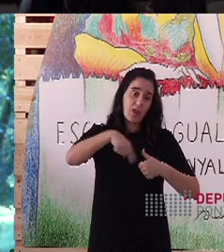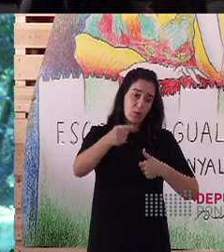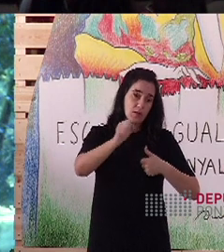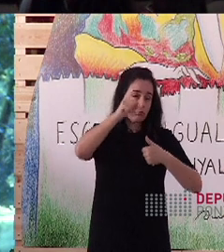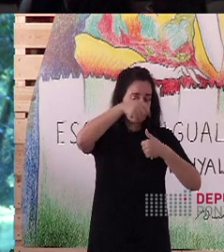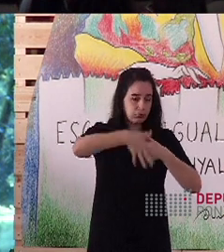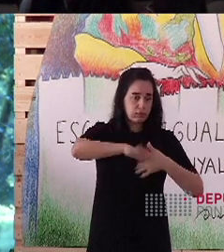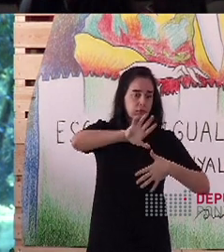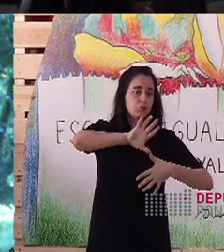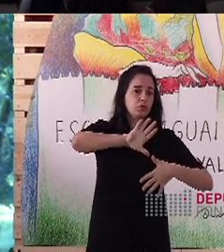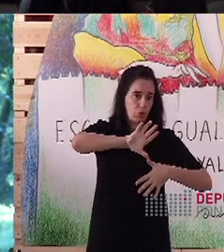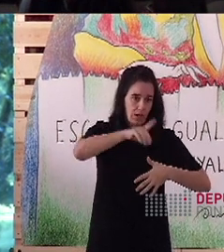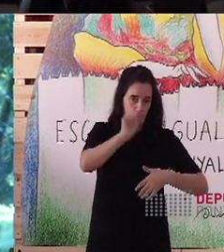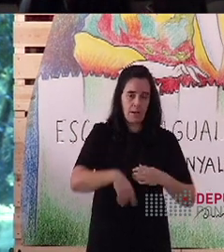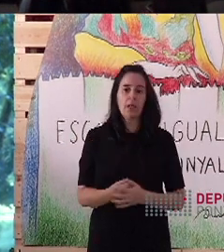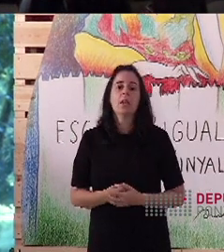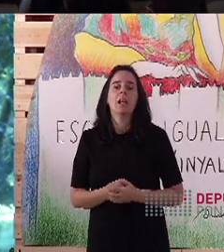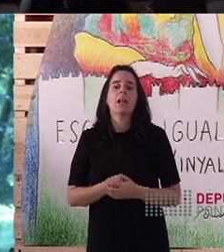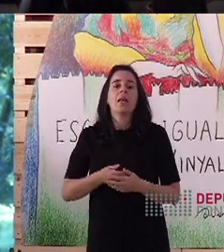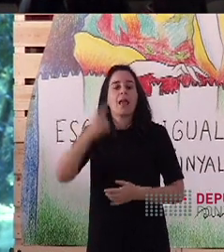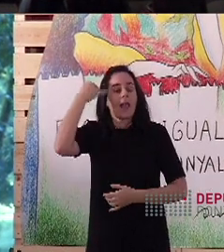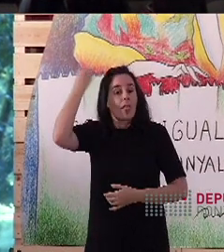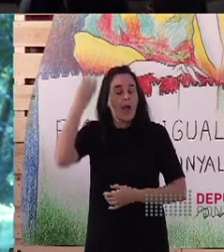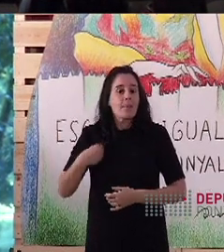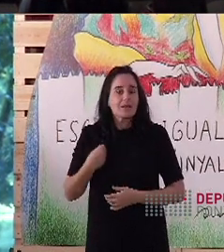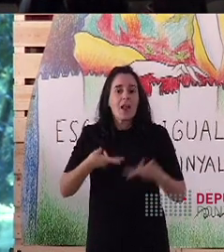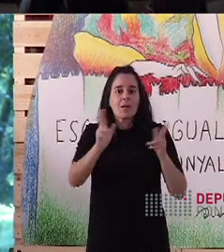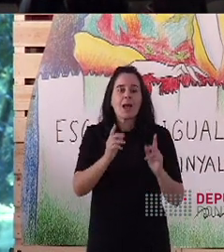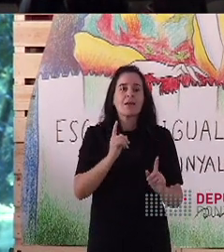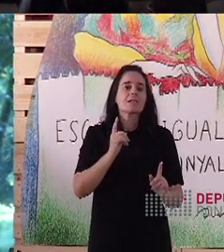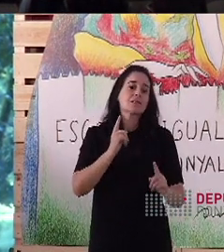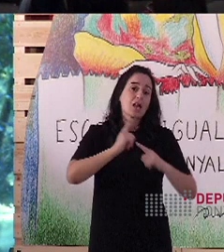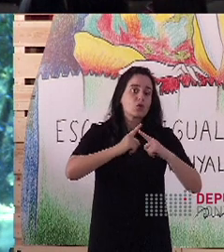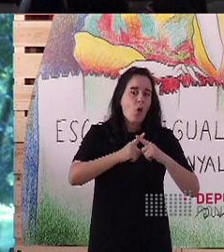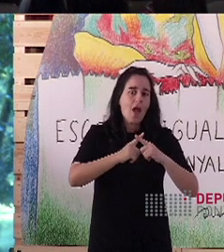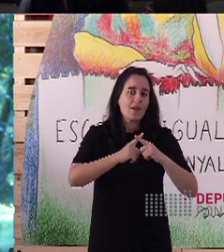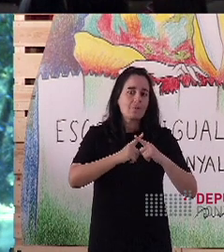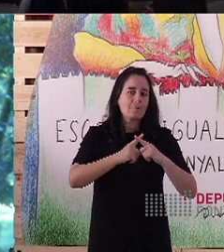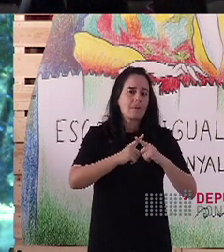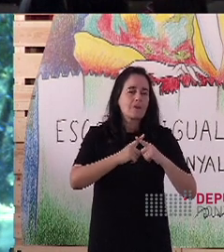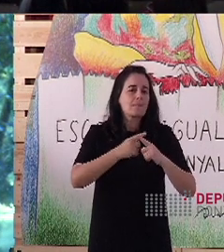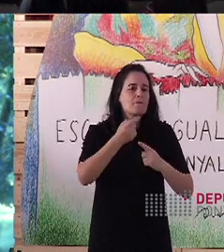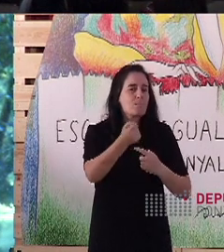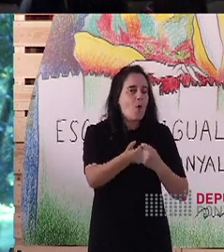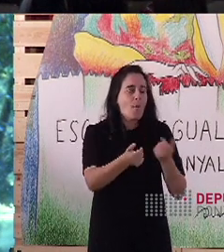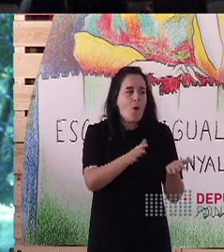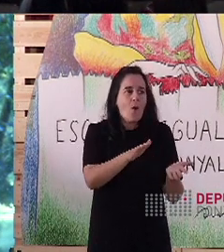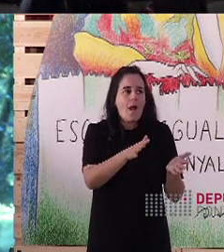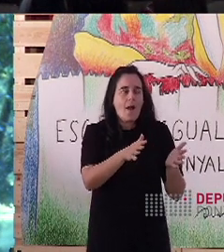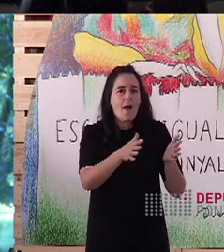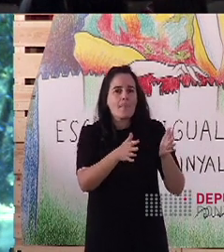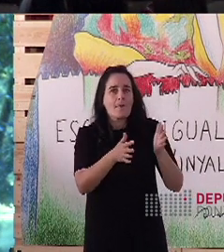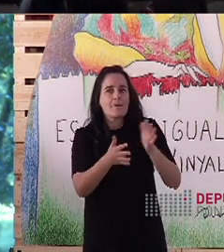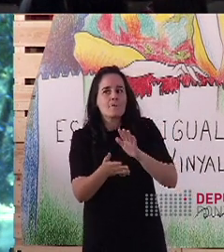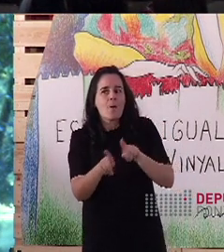esta idea de la libertad sexual se va a traducir en unos procesos, yo creo que cada vez más intensos y